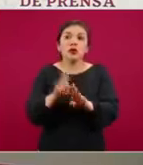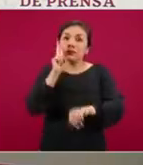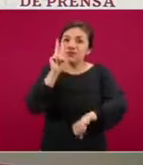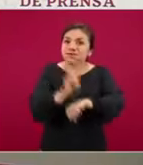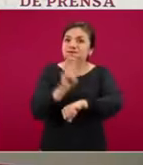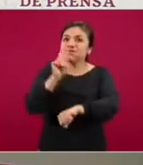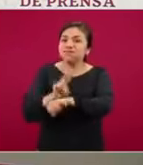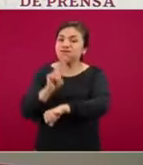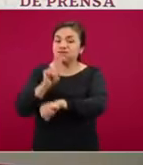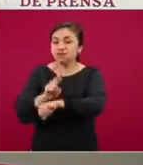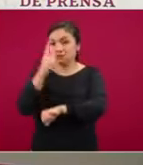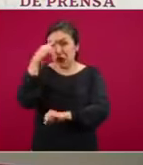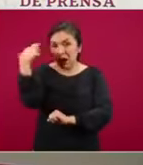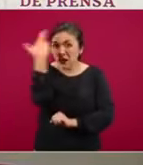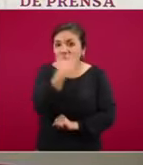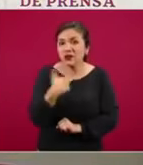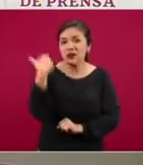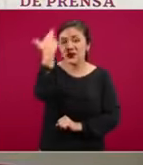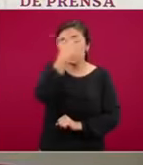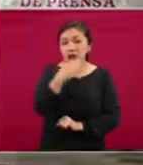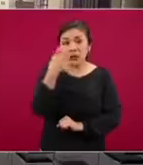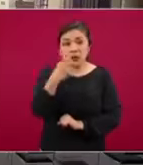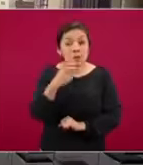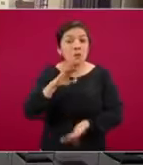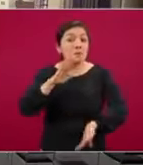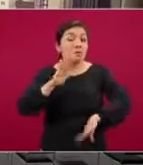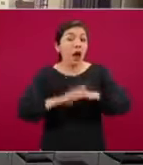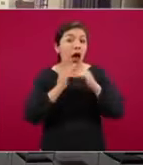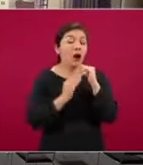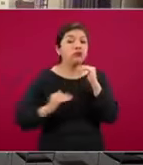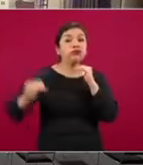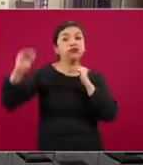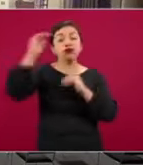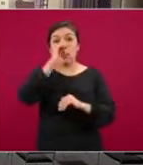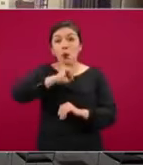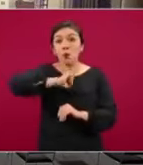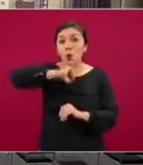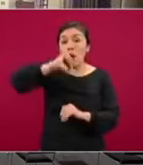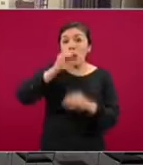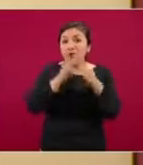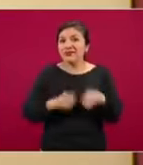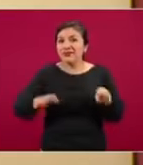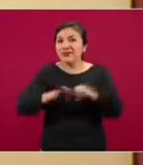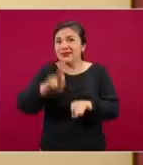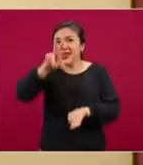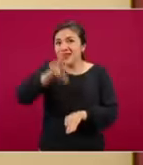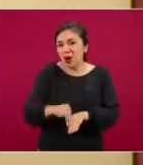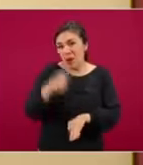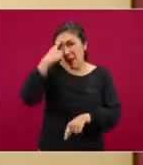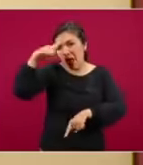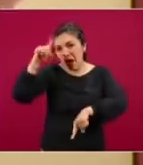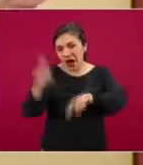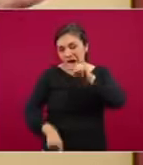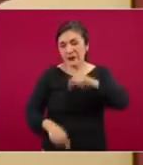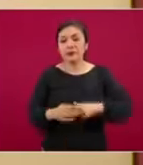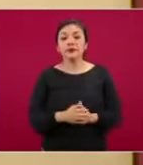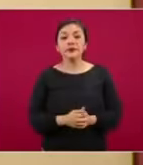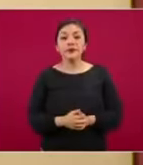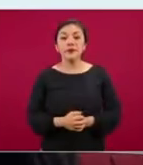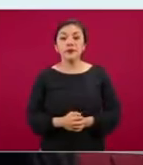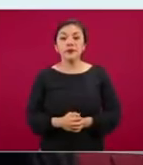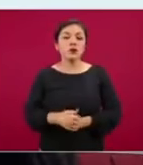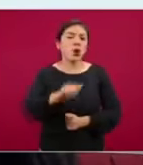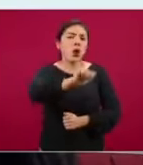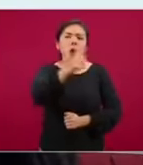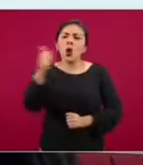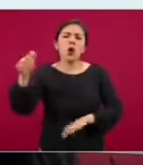estar revisando que esto no vaya a tener un incremento importante en cada una de las 24 horas. Todas las